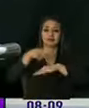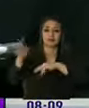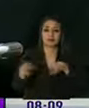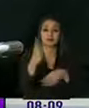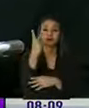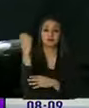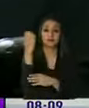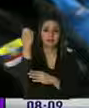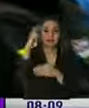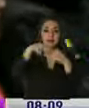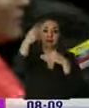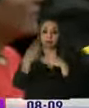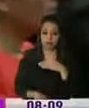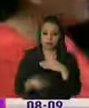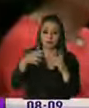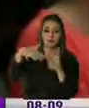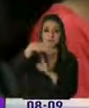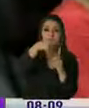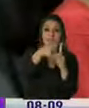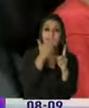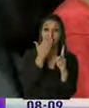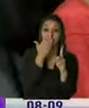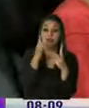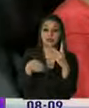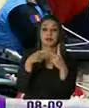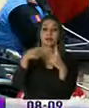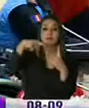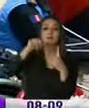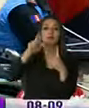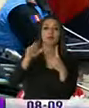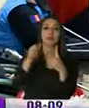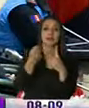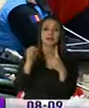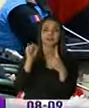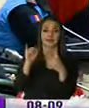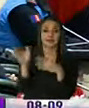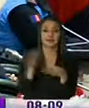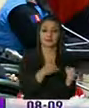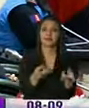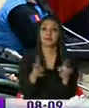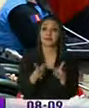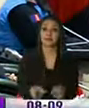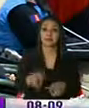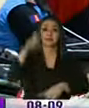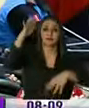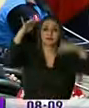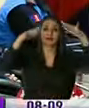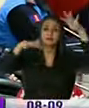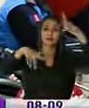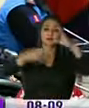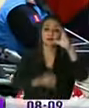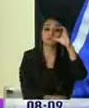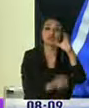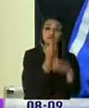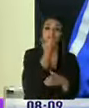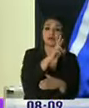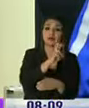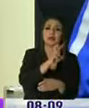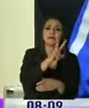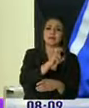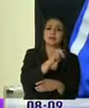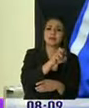por caídas de altura, una en el Parque La Carolina y otra en Puengasí. Así como también se reportó la caída de ceniza del volcán Reventador.